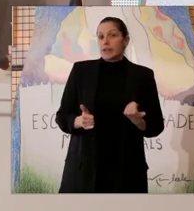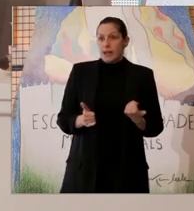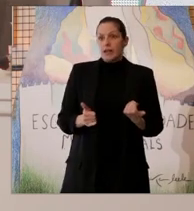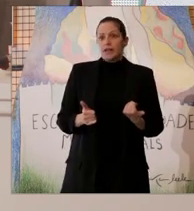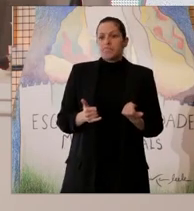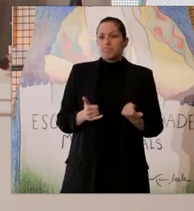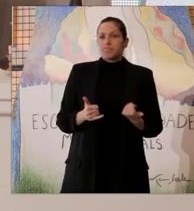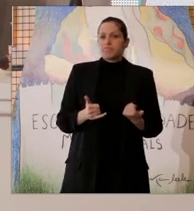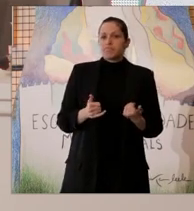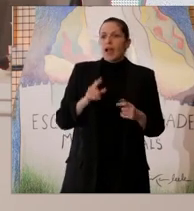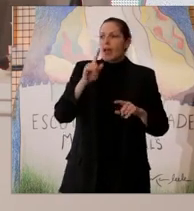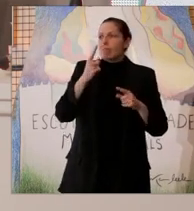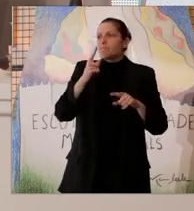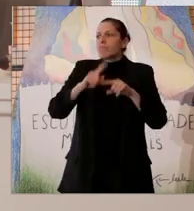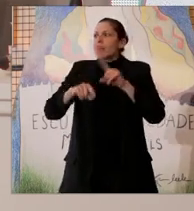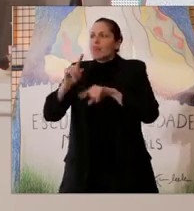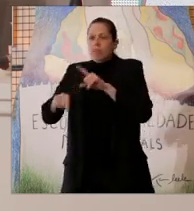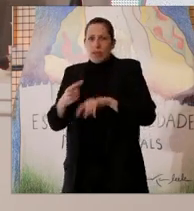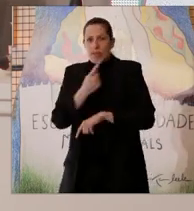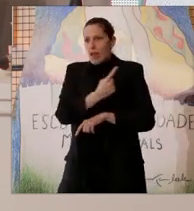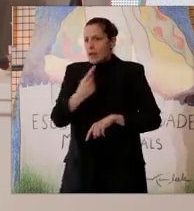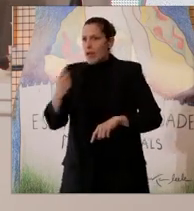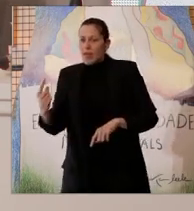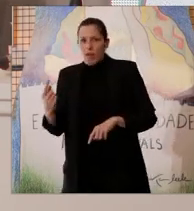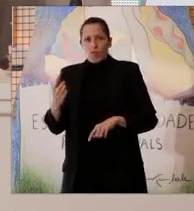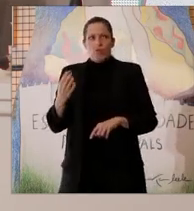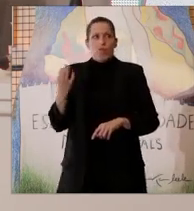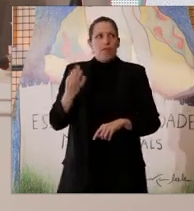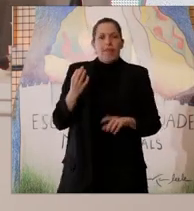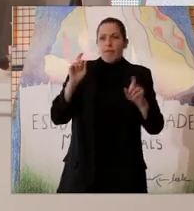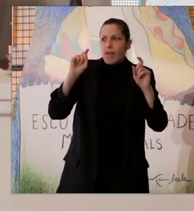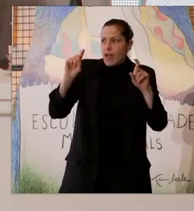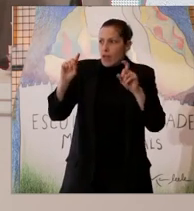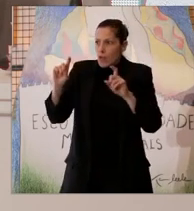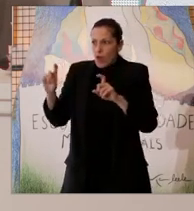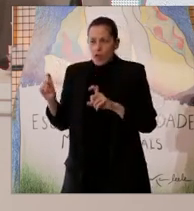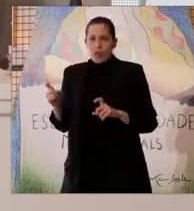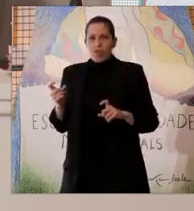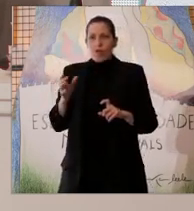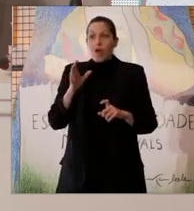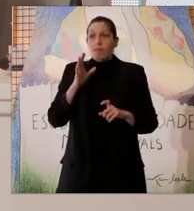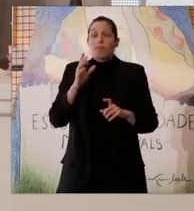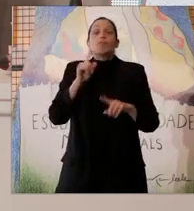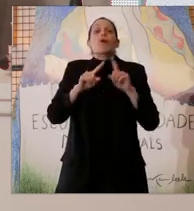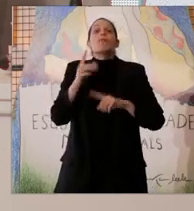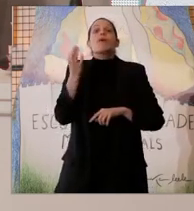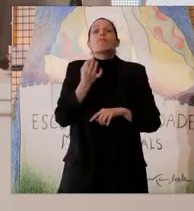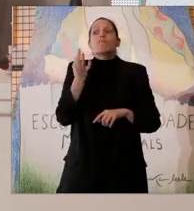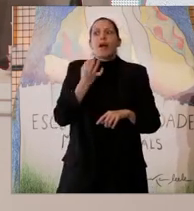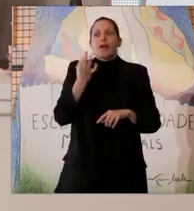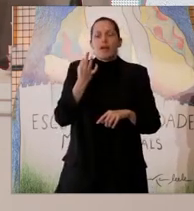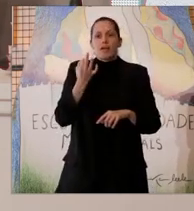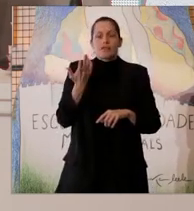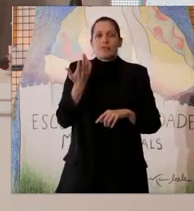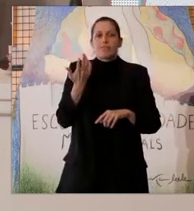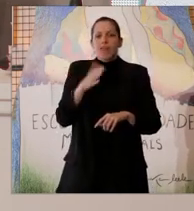quiera si tiene una educación formada porque eso es ficción Los chavales educan con eso pensando que es una realidad y no solo que